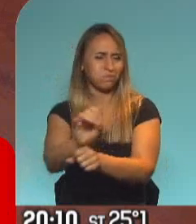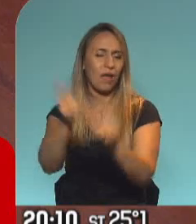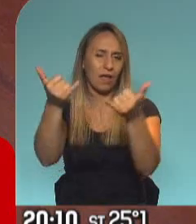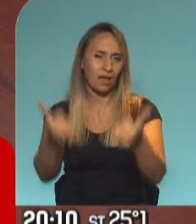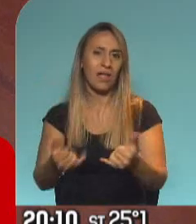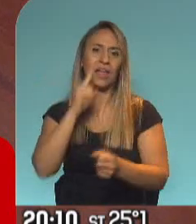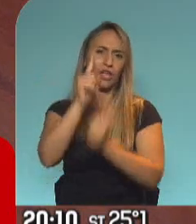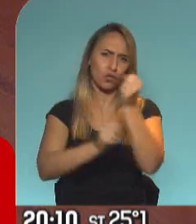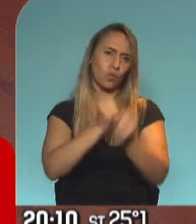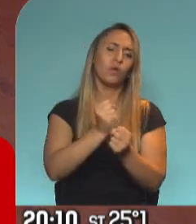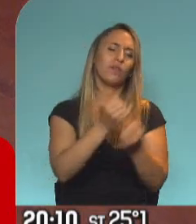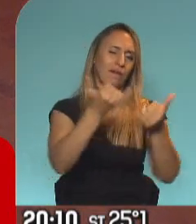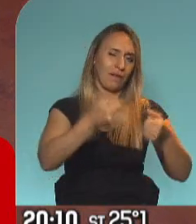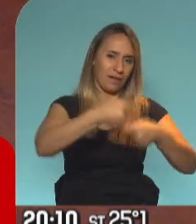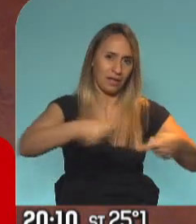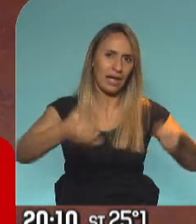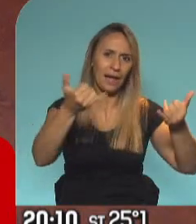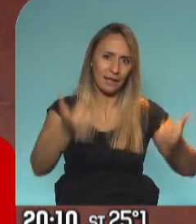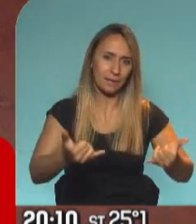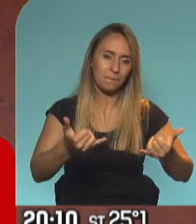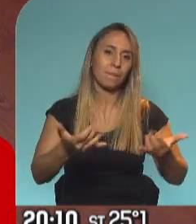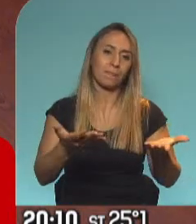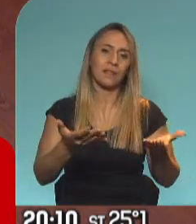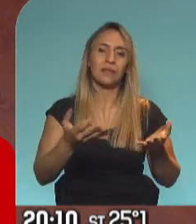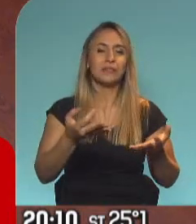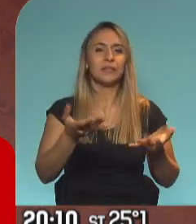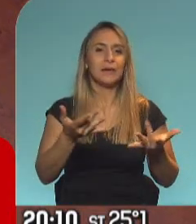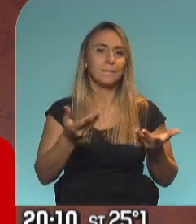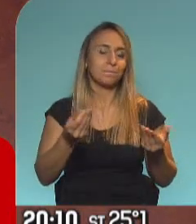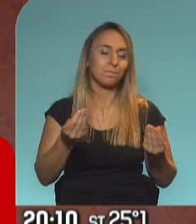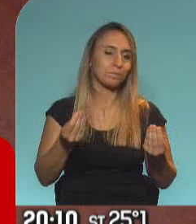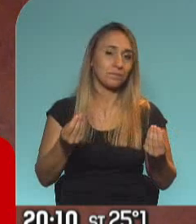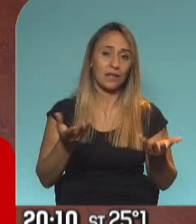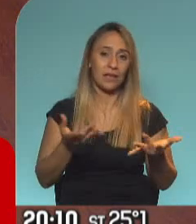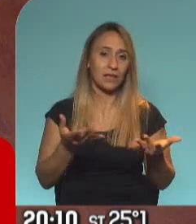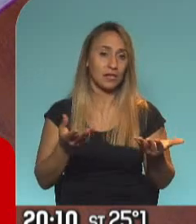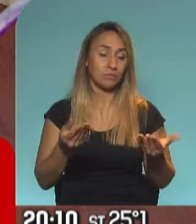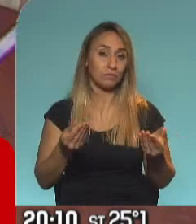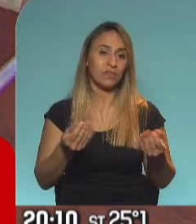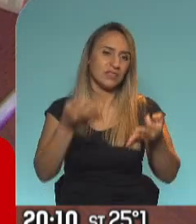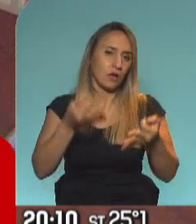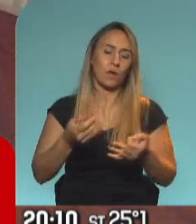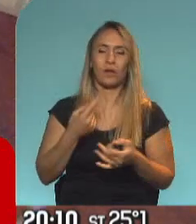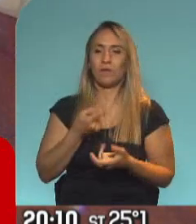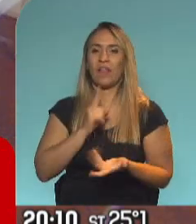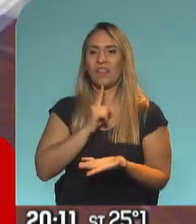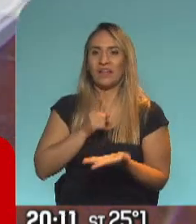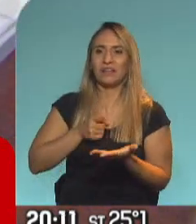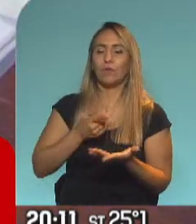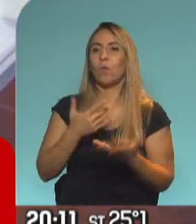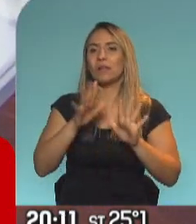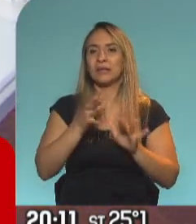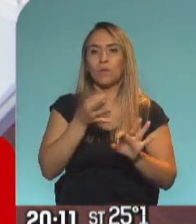industria también. Seguramente eso no va a ayudar, seguramente que en alguna medida no se va a poder vender